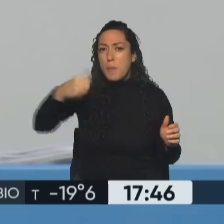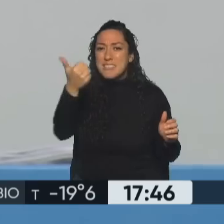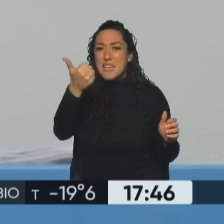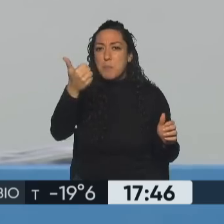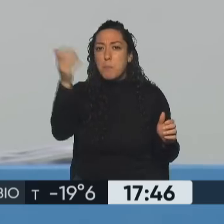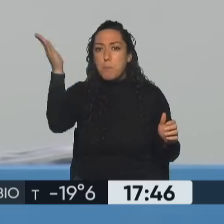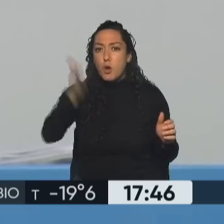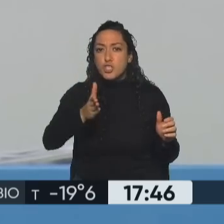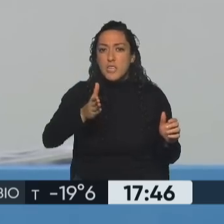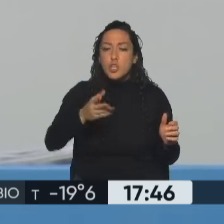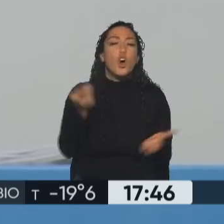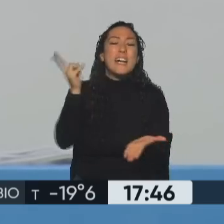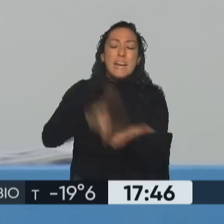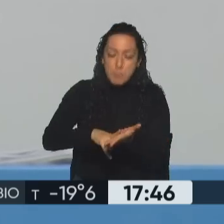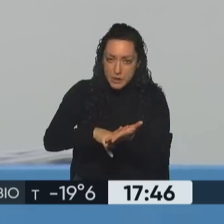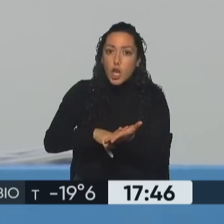412,6%.